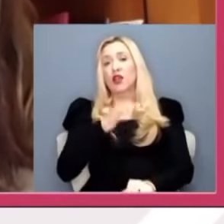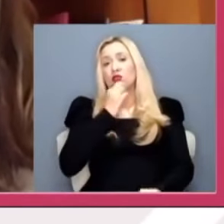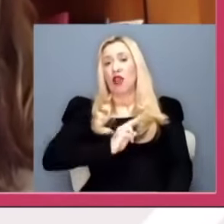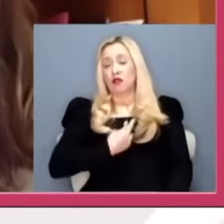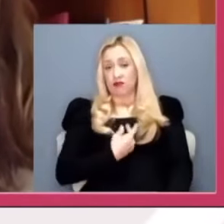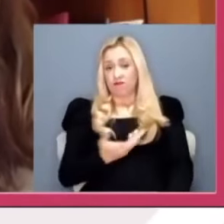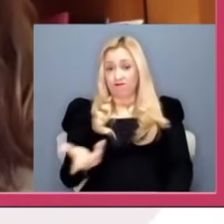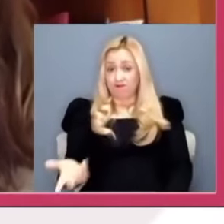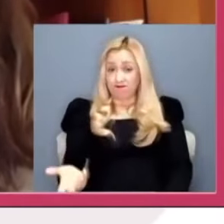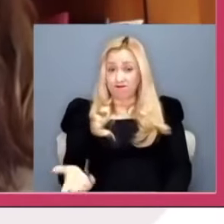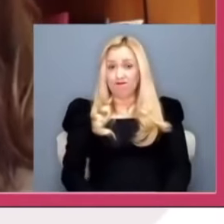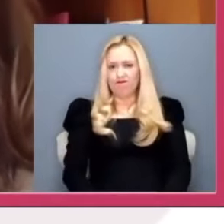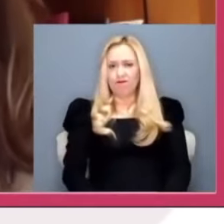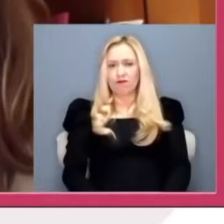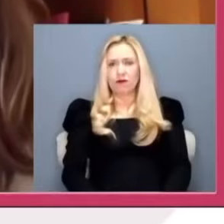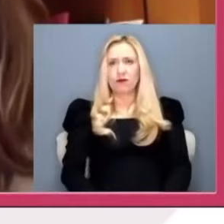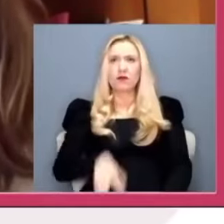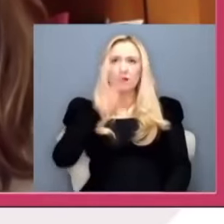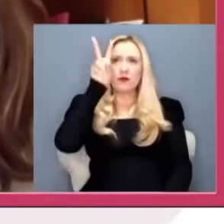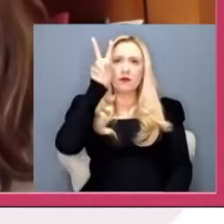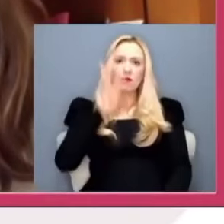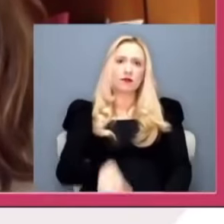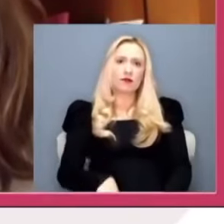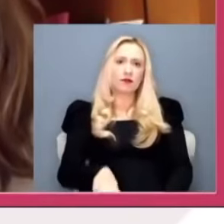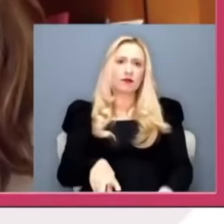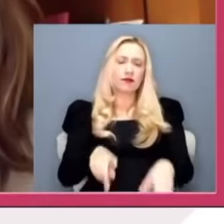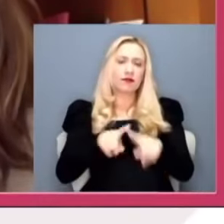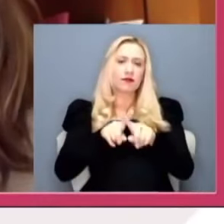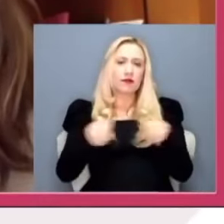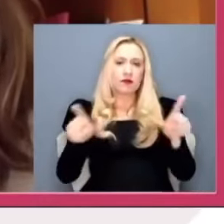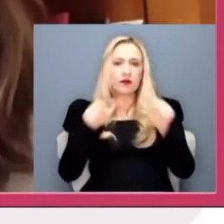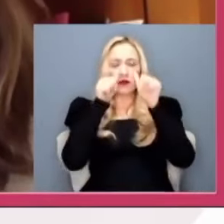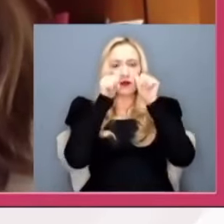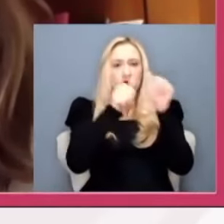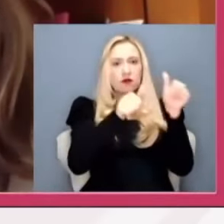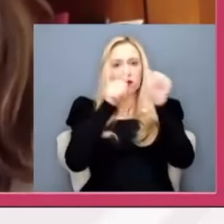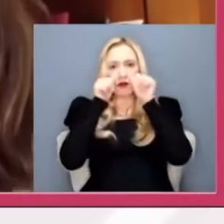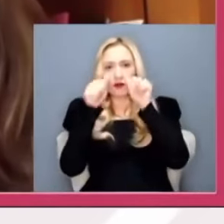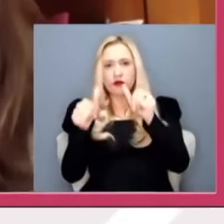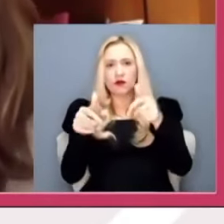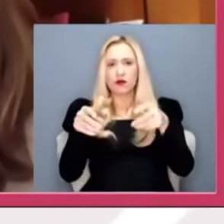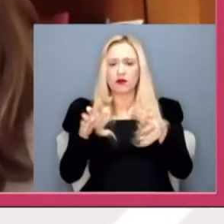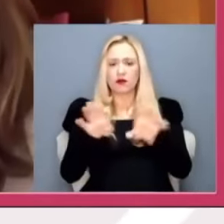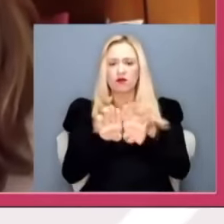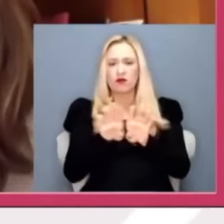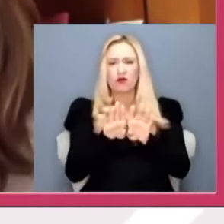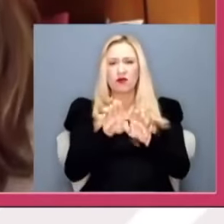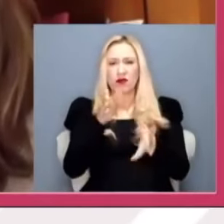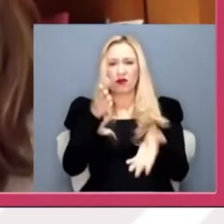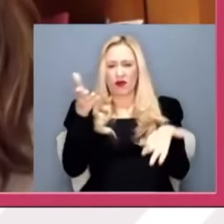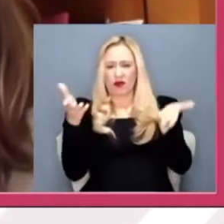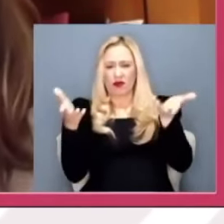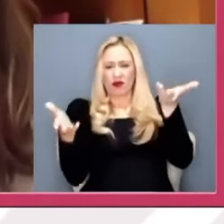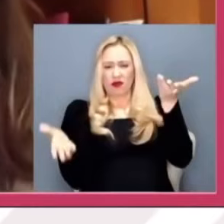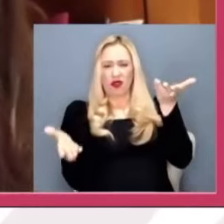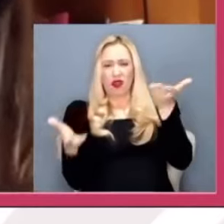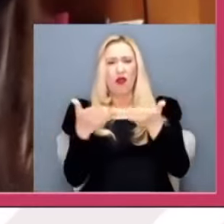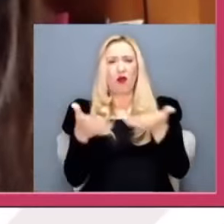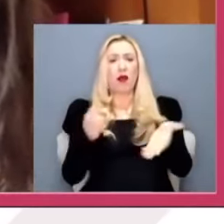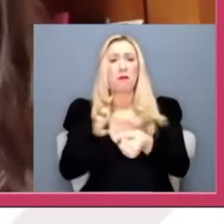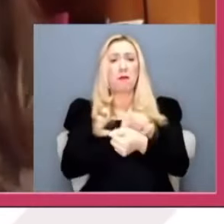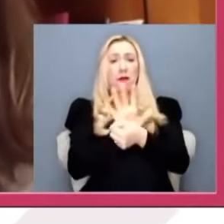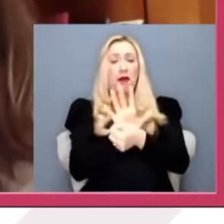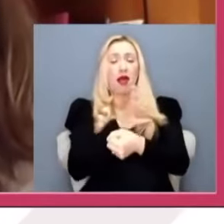pues evidentemente los impactos diferenciados, como le hemos llamado a estos impactos desproporcionados de la pandemia en los